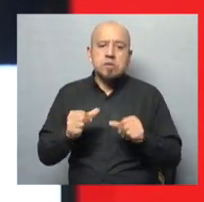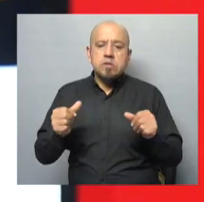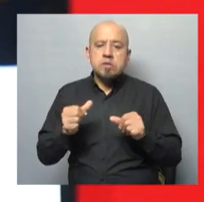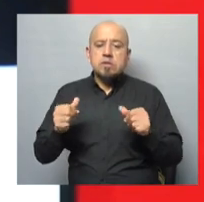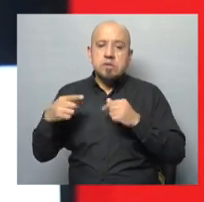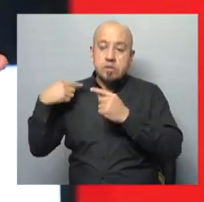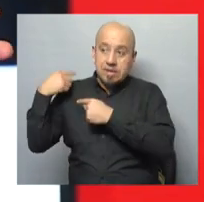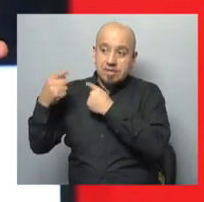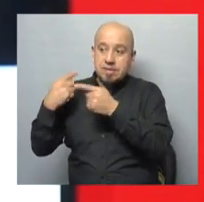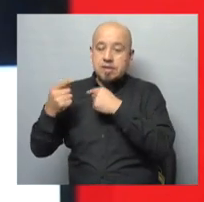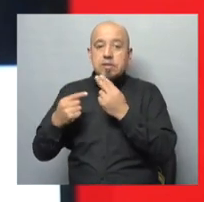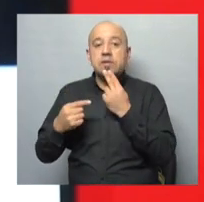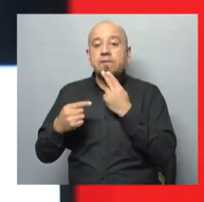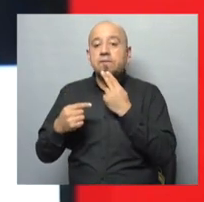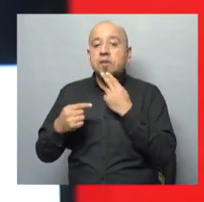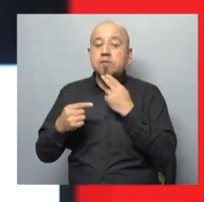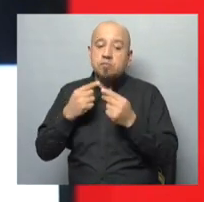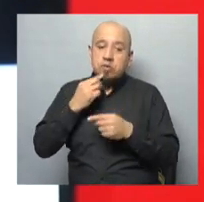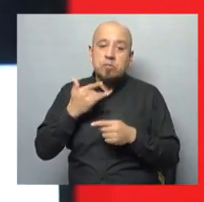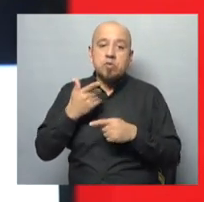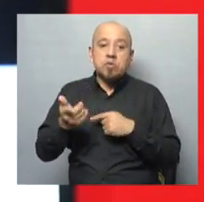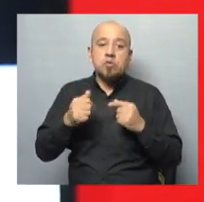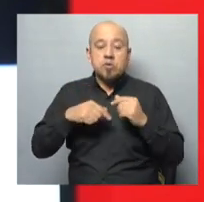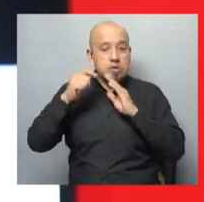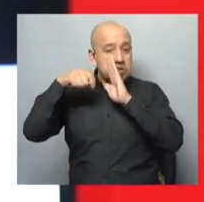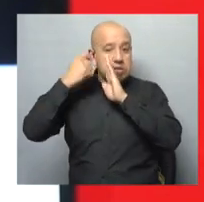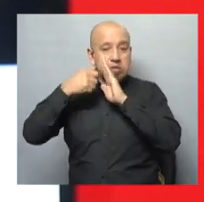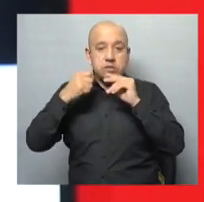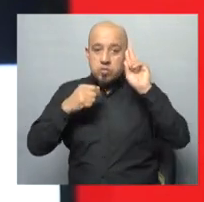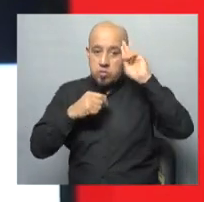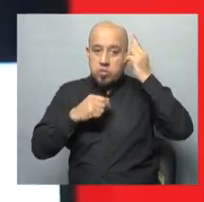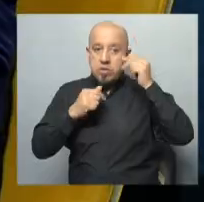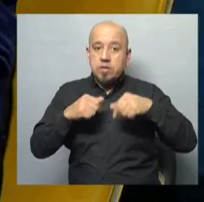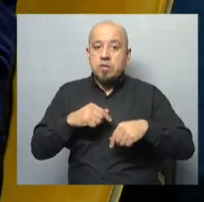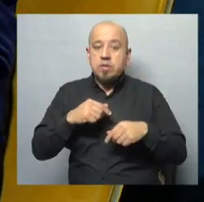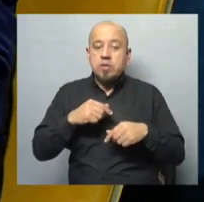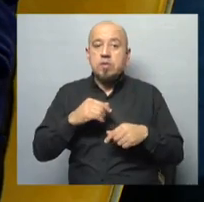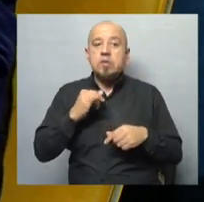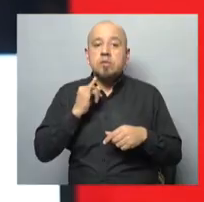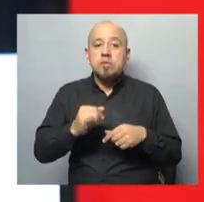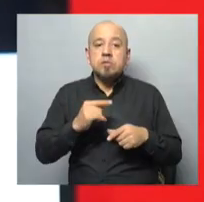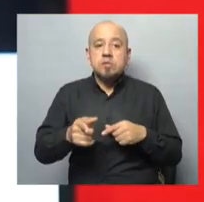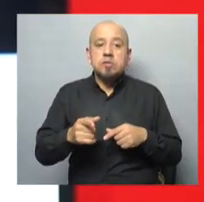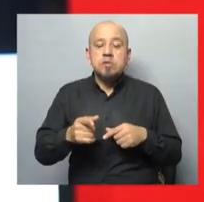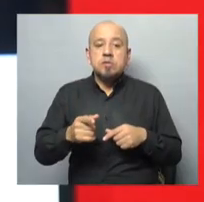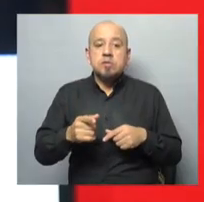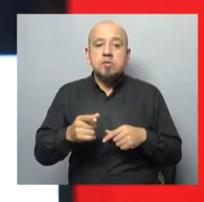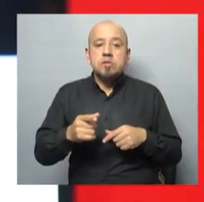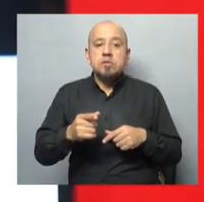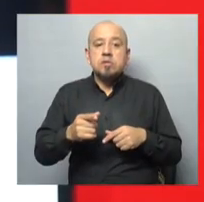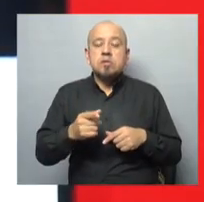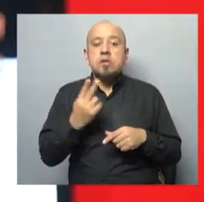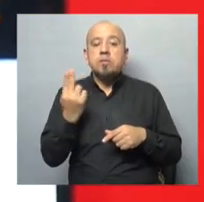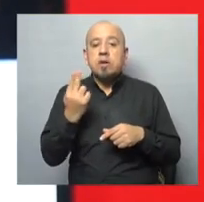series que llegan con el cine nacional que es el cine nacional si dice que yo protagonizó el baño del papa claro